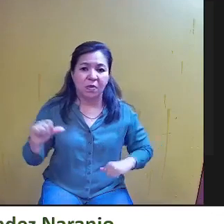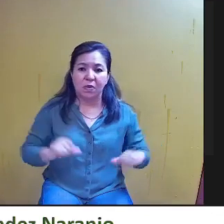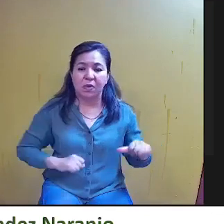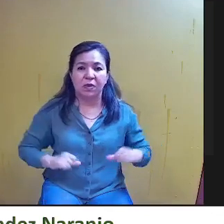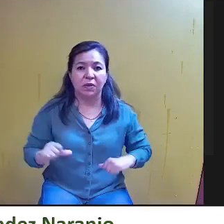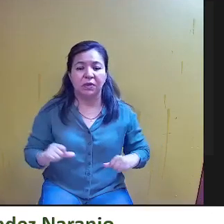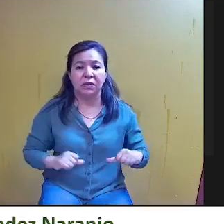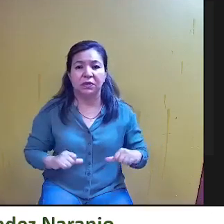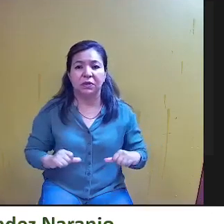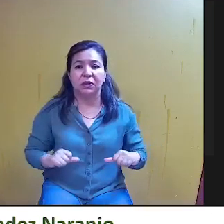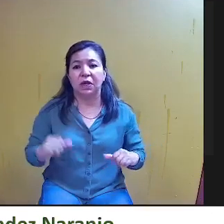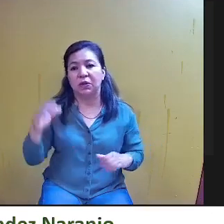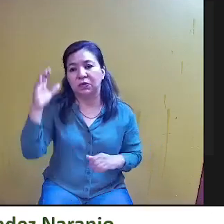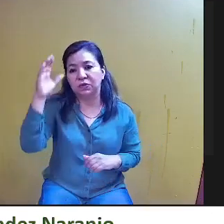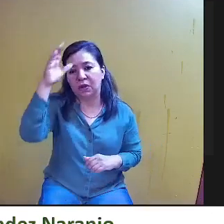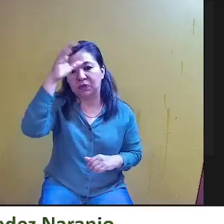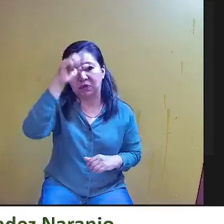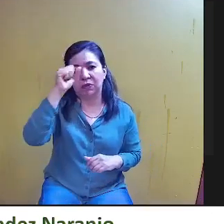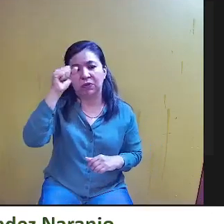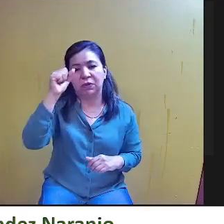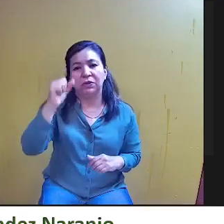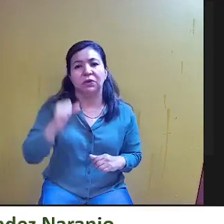contenido de los acuerdos generales